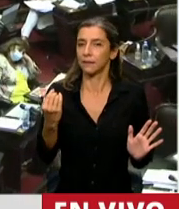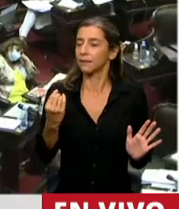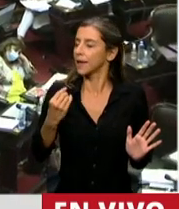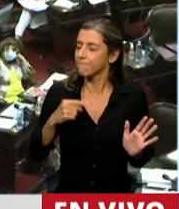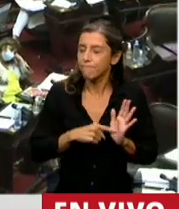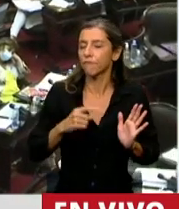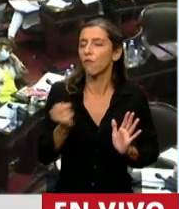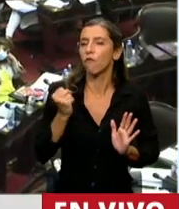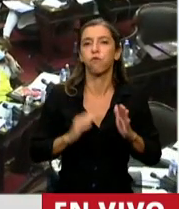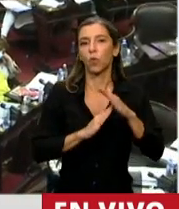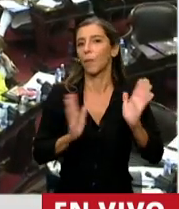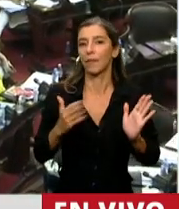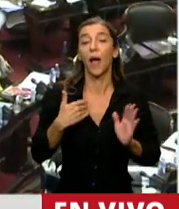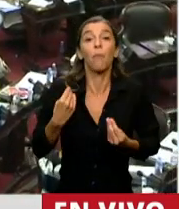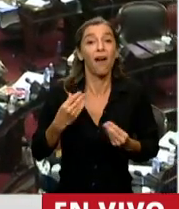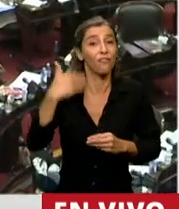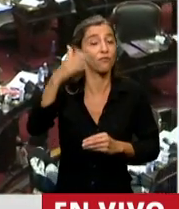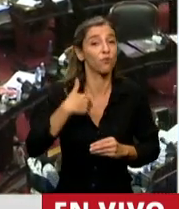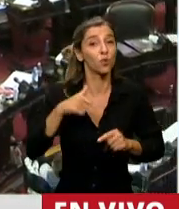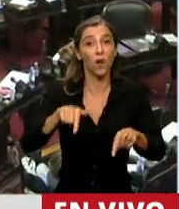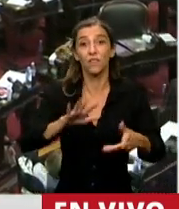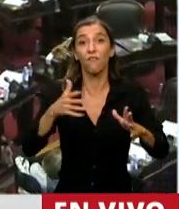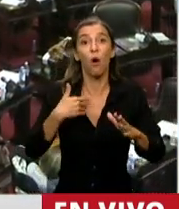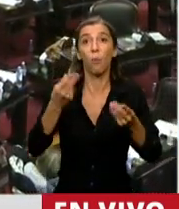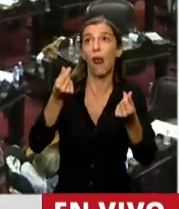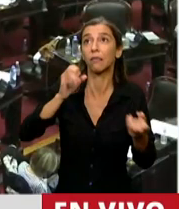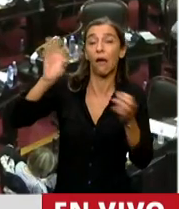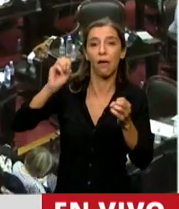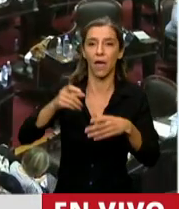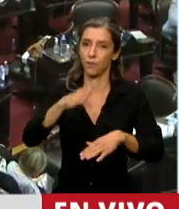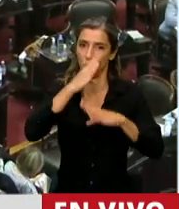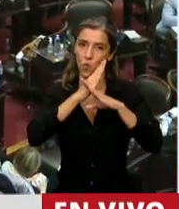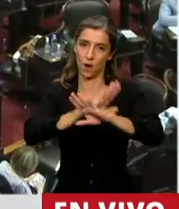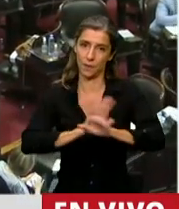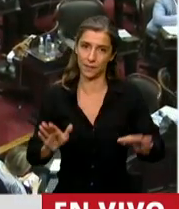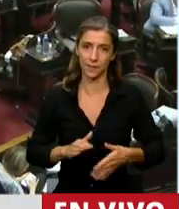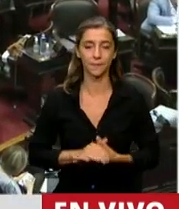clave, el del nunca más a los procesos de fuga y endeudamiento.